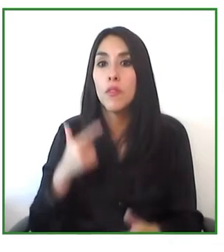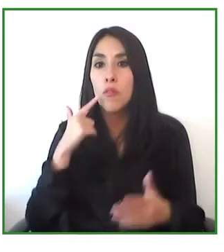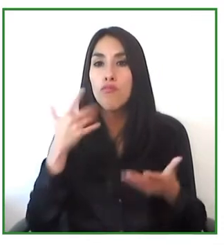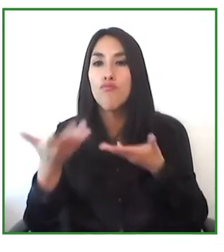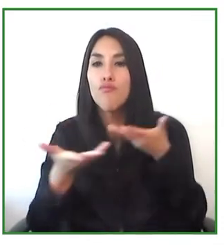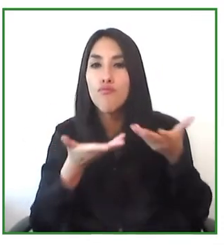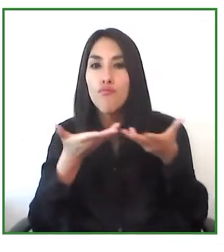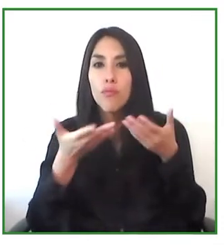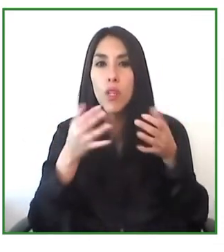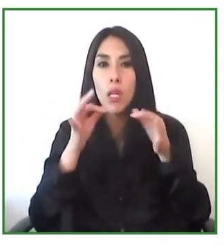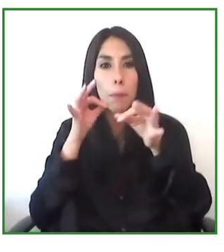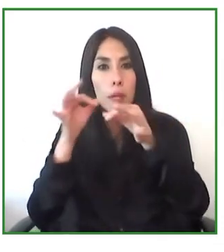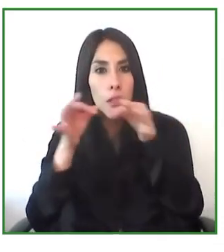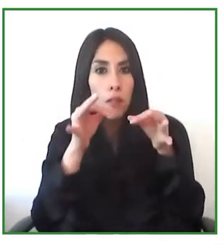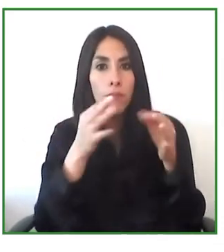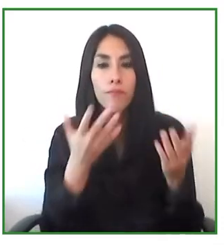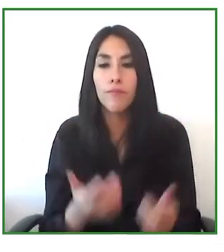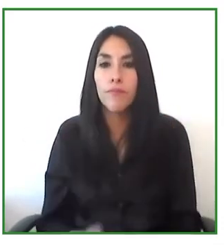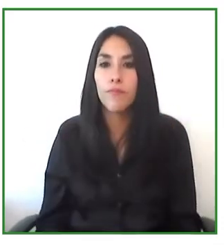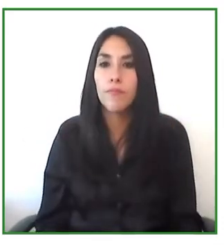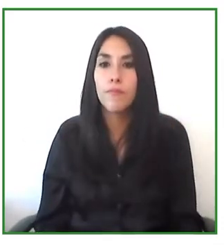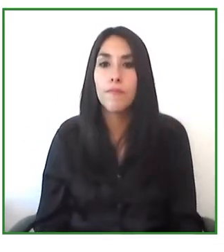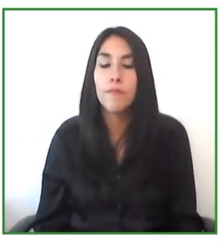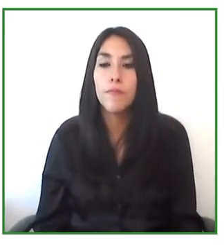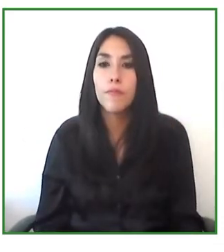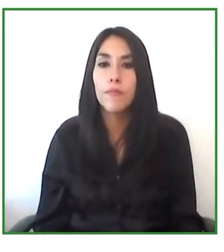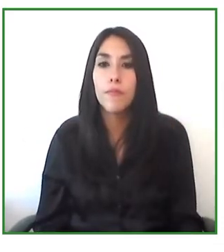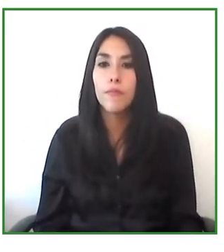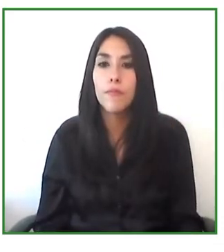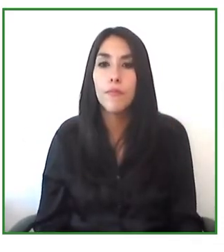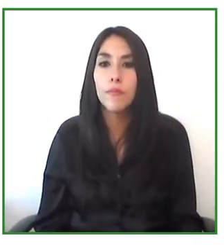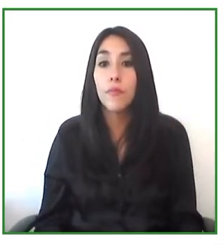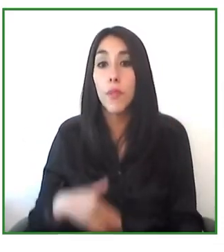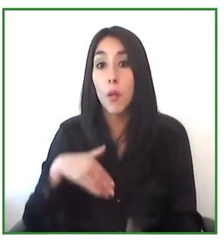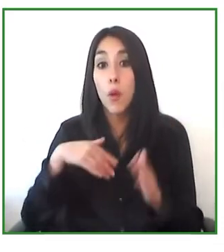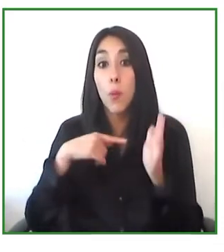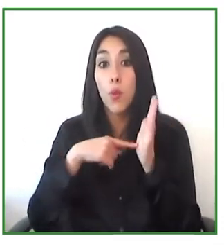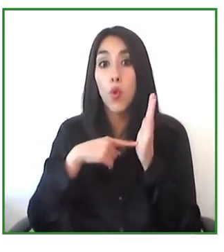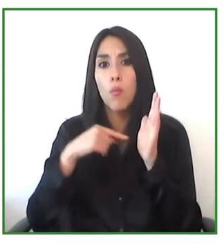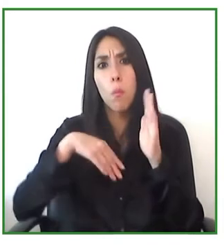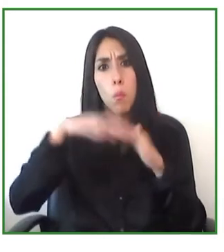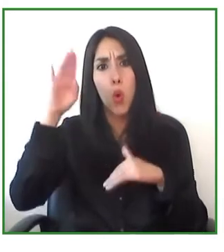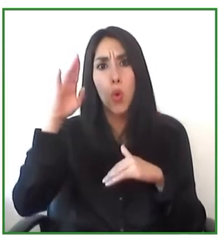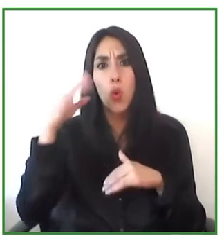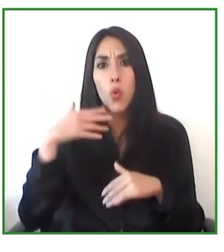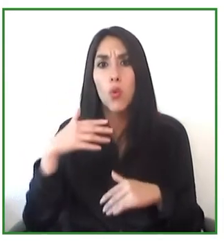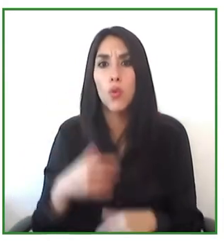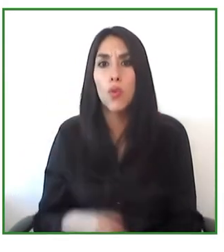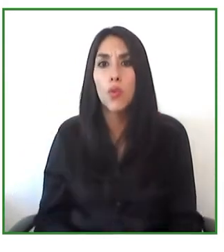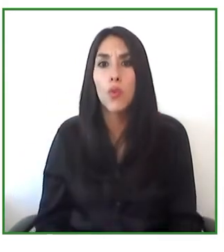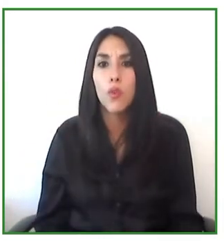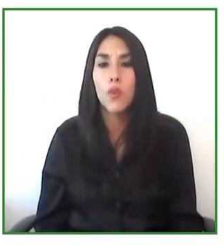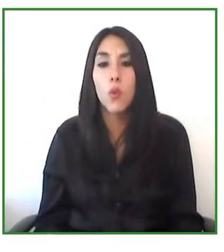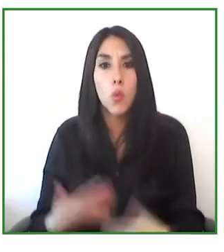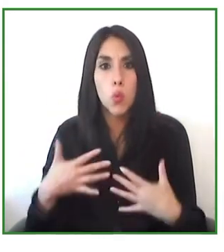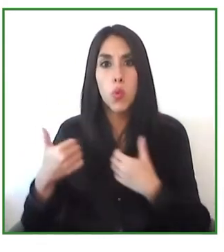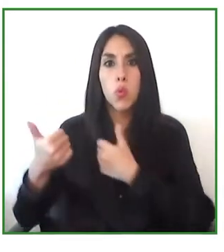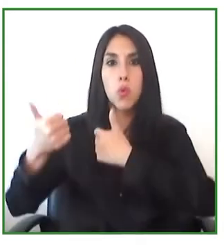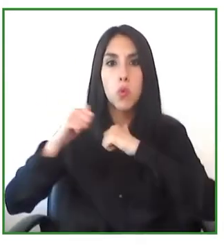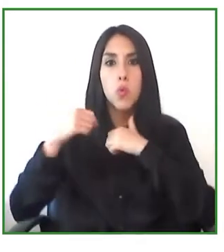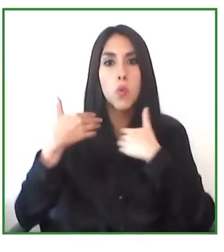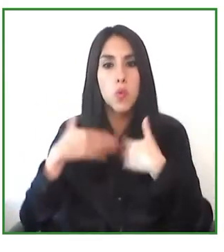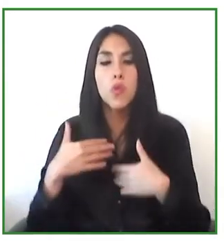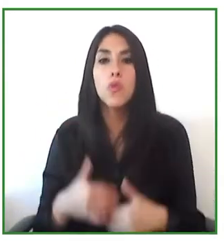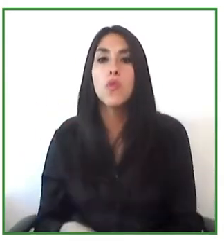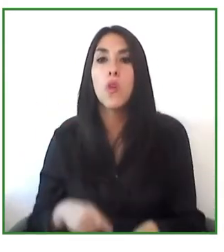Eso es el principal punto. Tenemos los desafíos del tiempo, porque es un proyecto piloto. Entonces, el